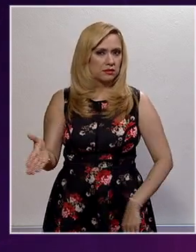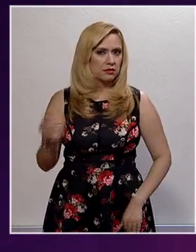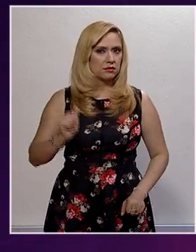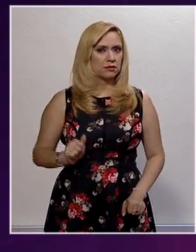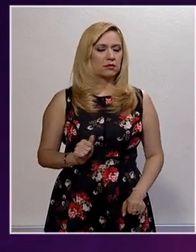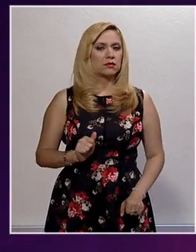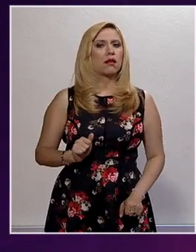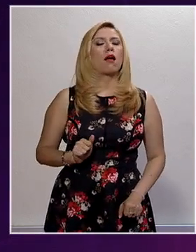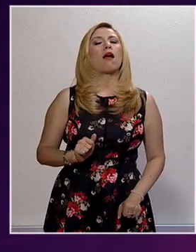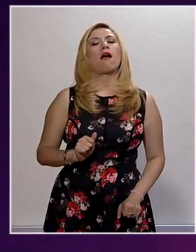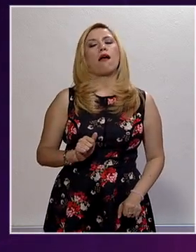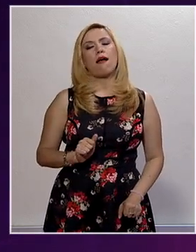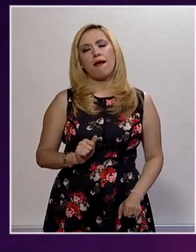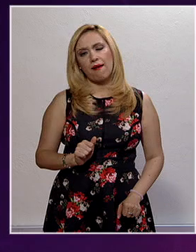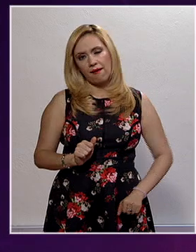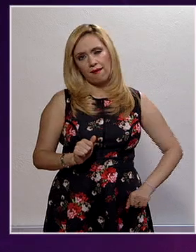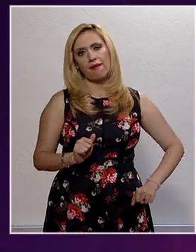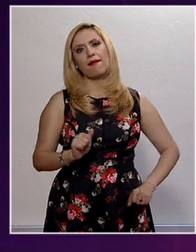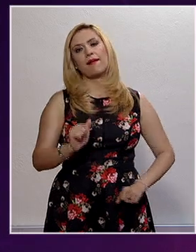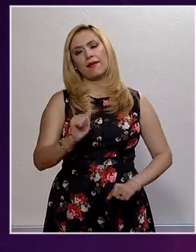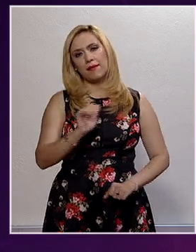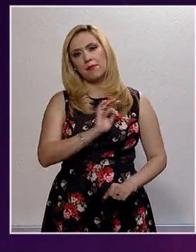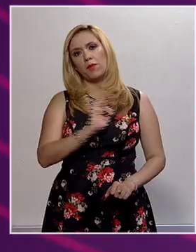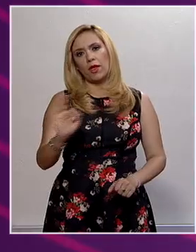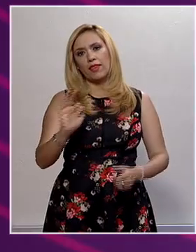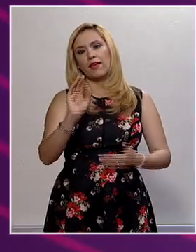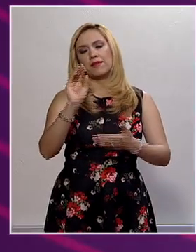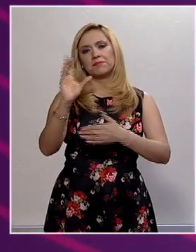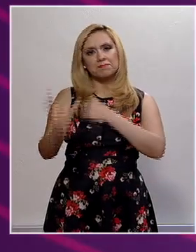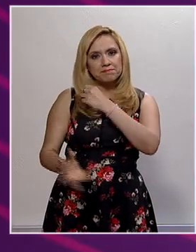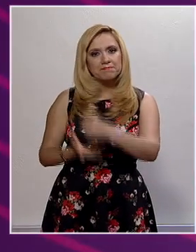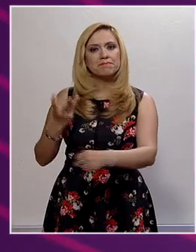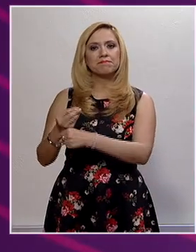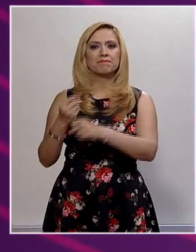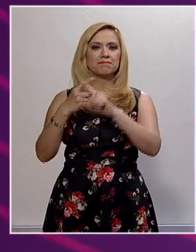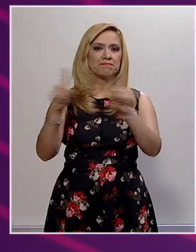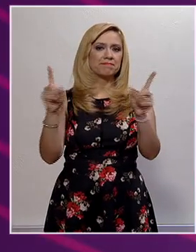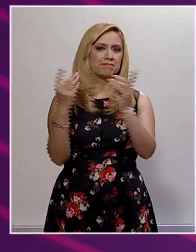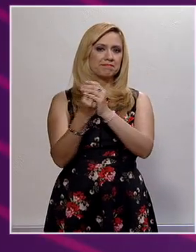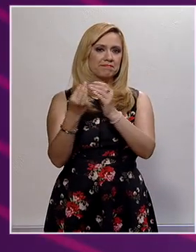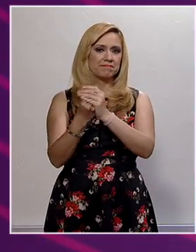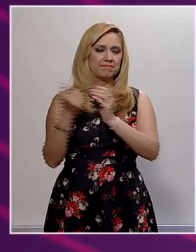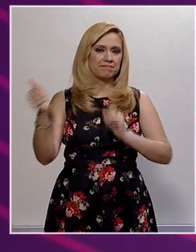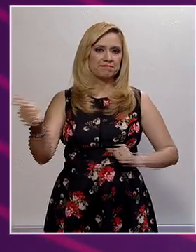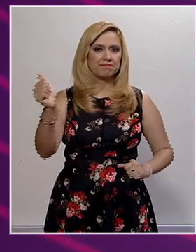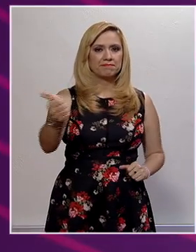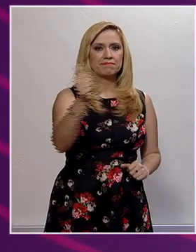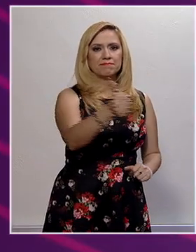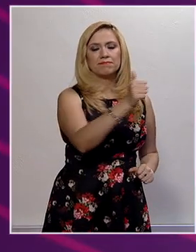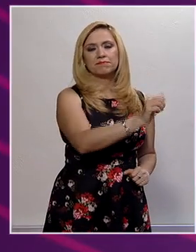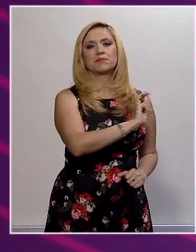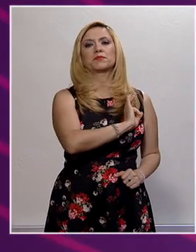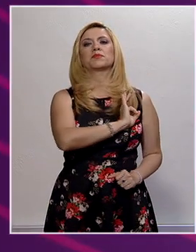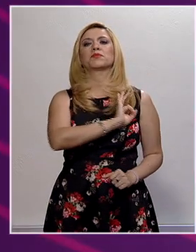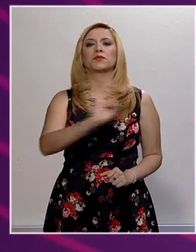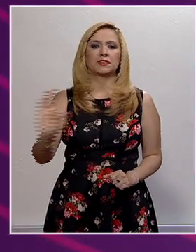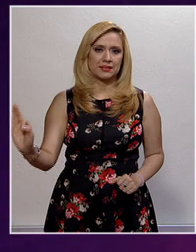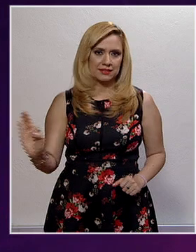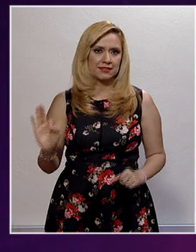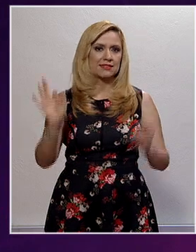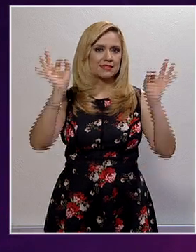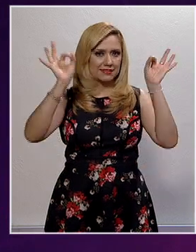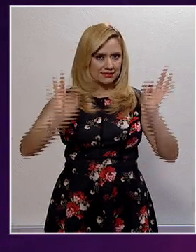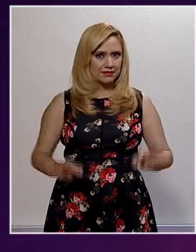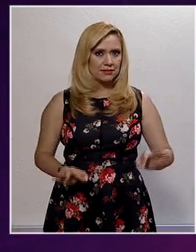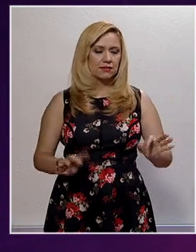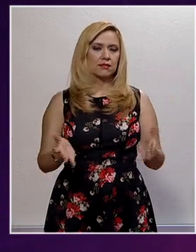permite pues todavía enunciar medidas de reparación que realmente puedan ser reparadoras, ¿no?